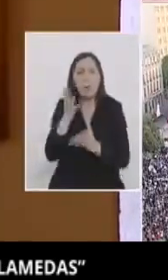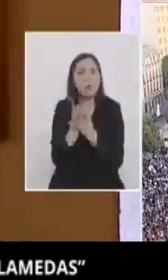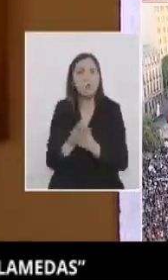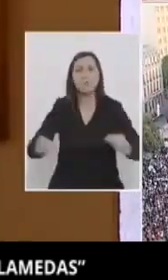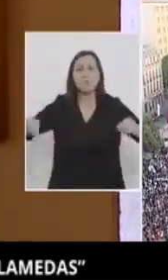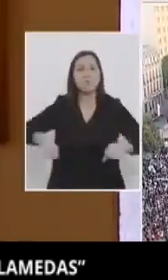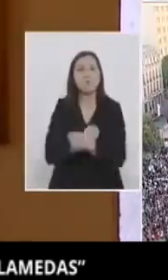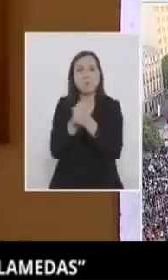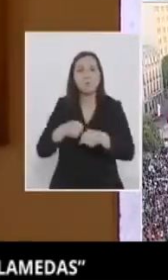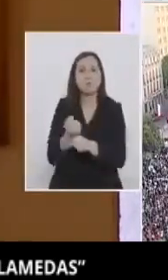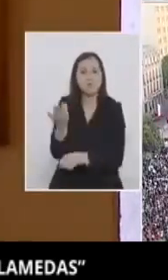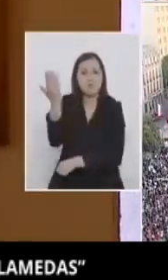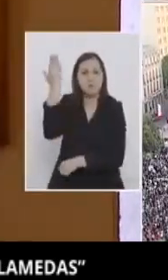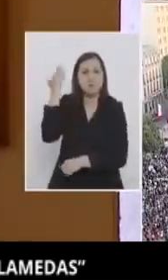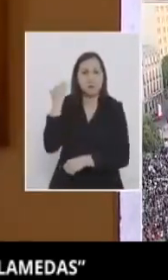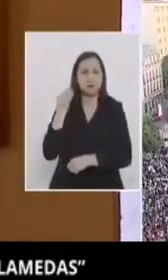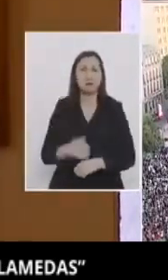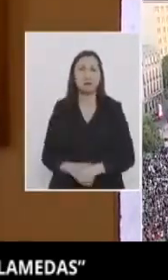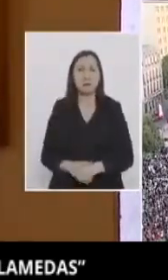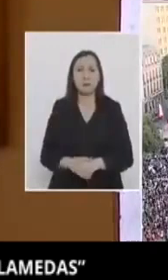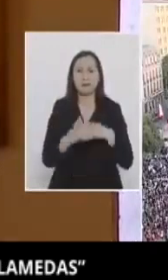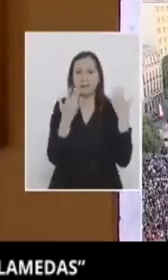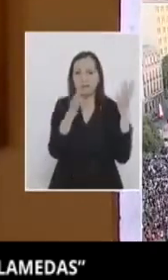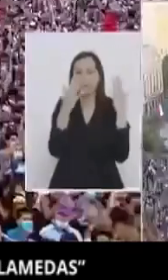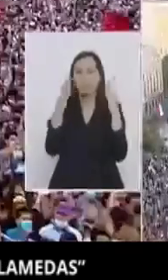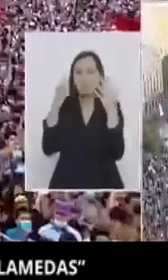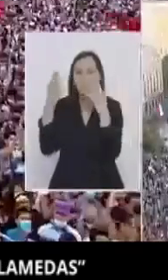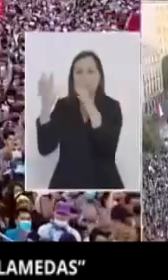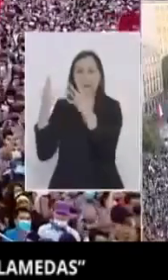detenidos desaparecidos.